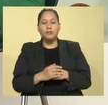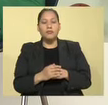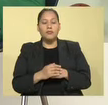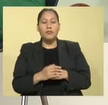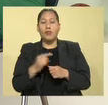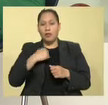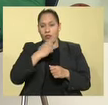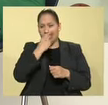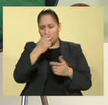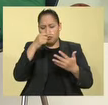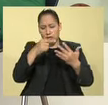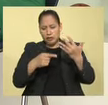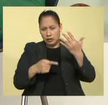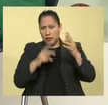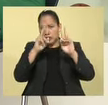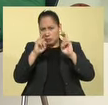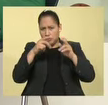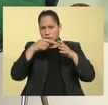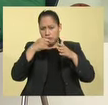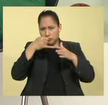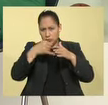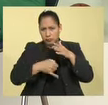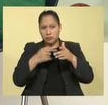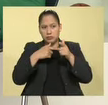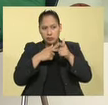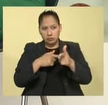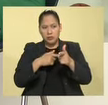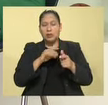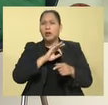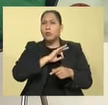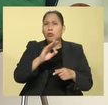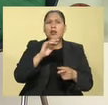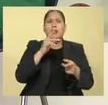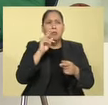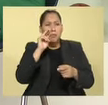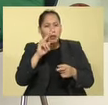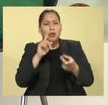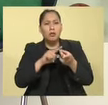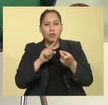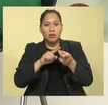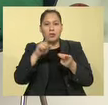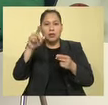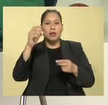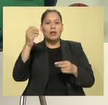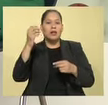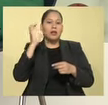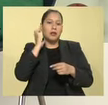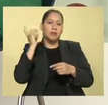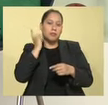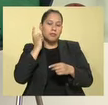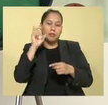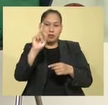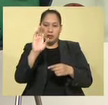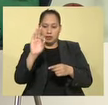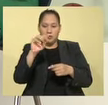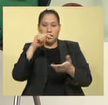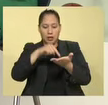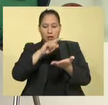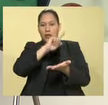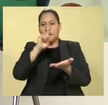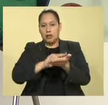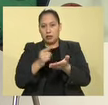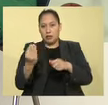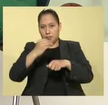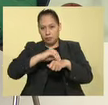recomiendo es muy amplia lo vamos a seguir Vamos a continuar Claro en la página de la asamblea legislativa del Distrito Federal ahí está la